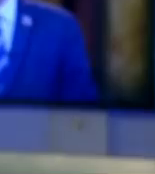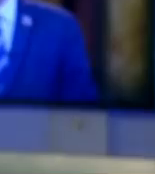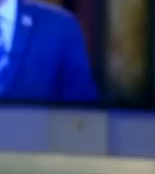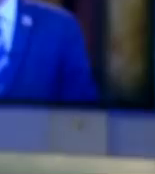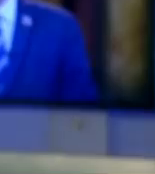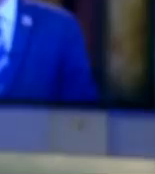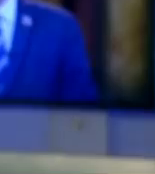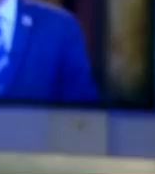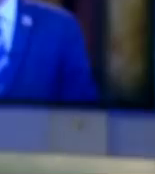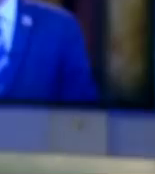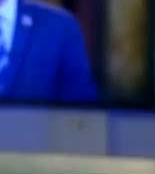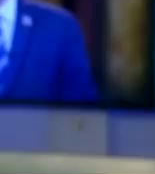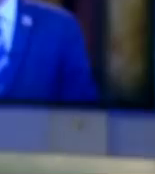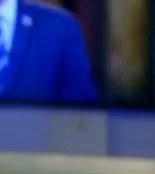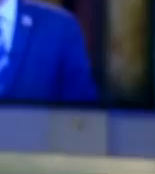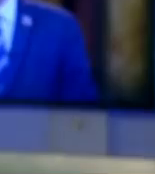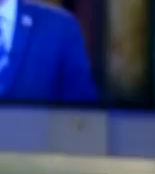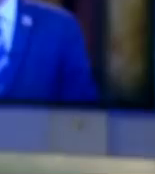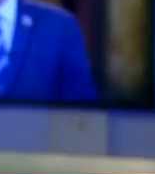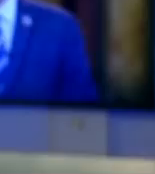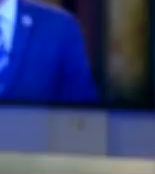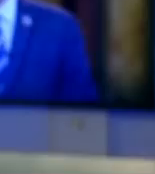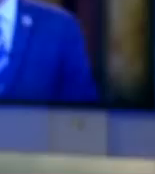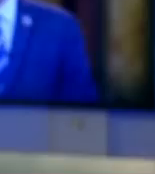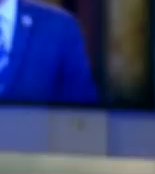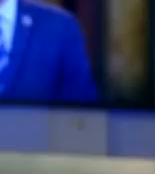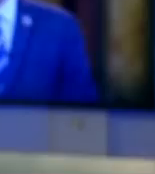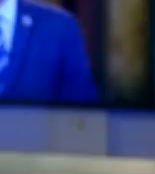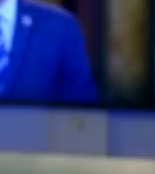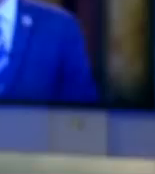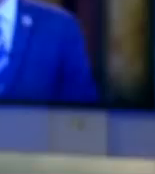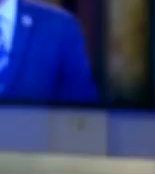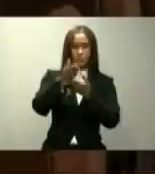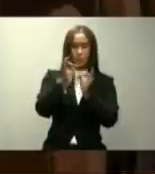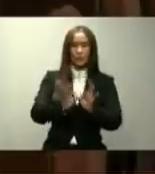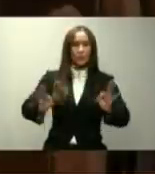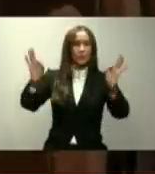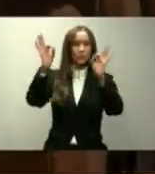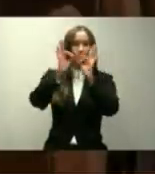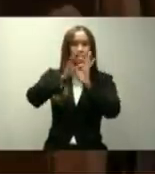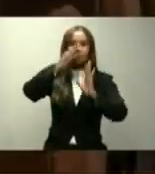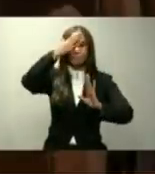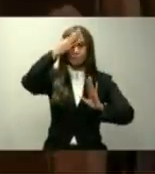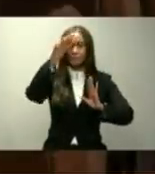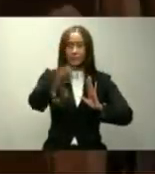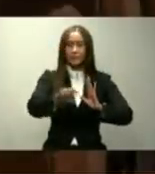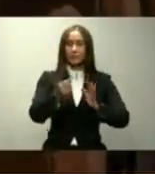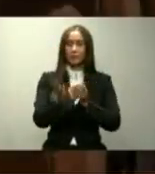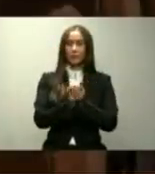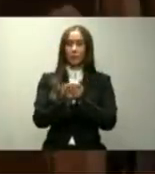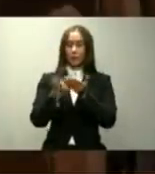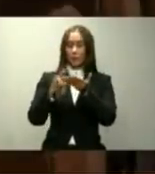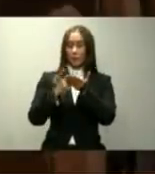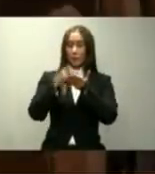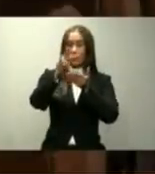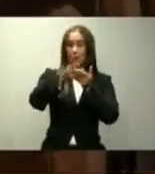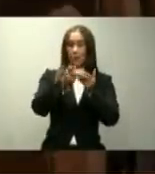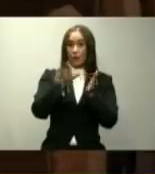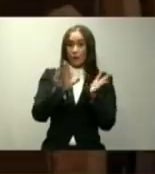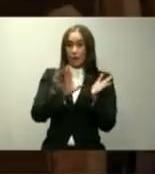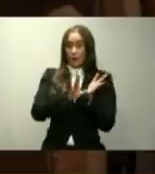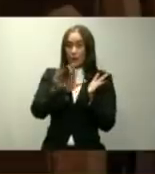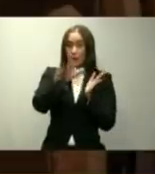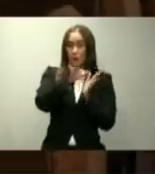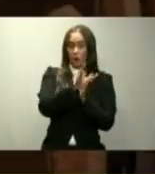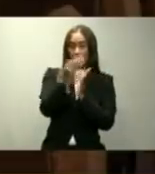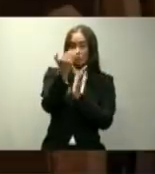en vivo desde nuestra sala de redacción. Adelante, Wilkin. Voy a proponer al Congreso una rebaja del 50%